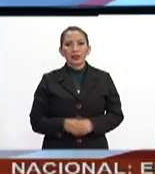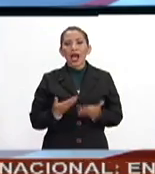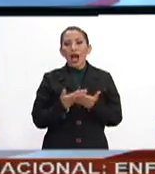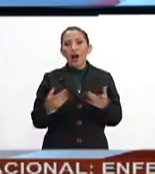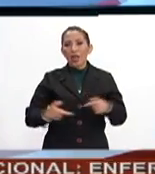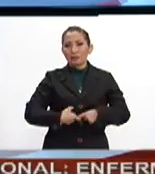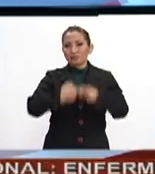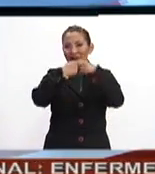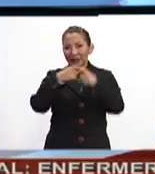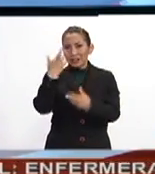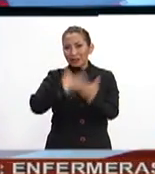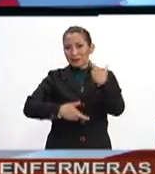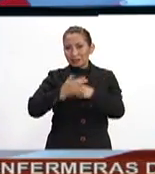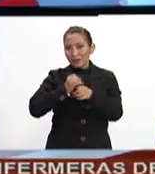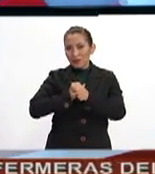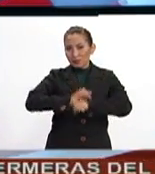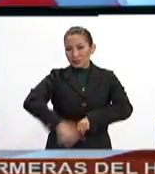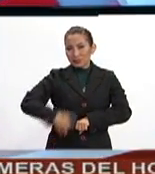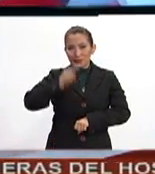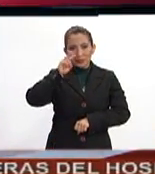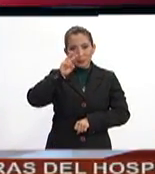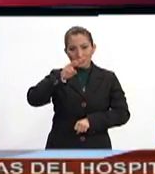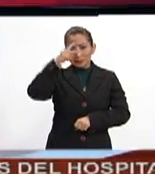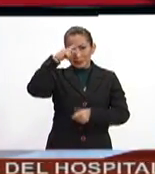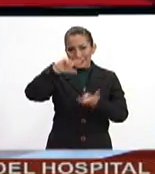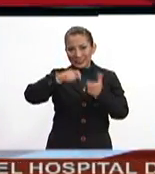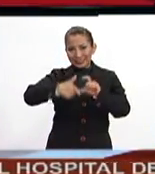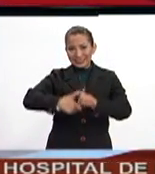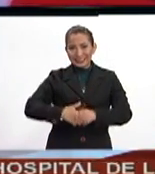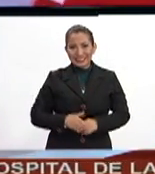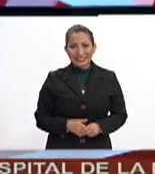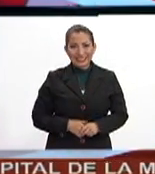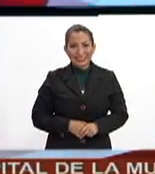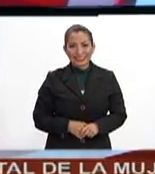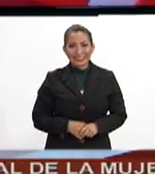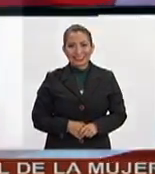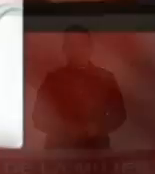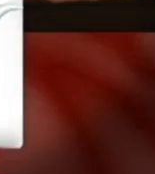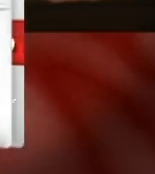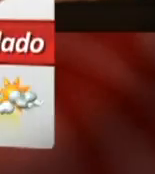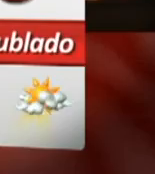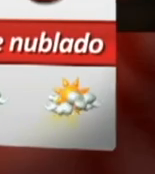Vamos a hacer una breve pausa, regresamos con más información. Esto es México al Día.